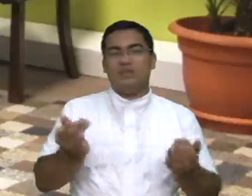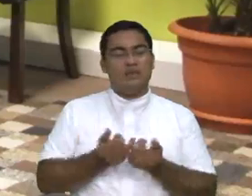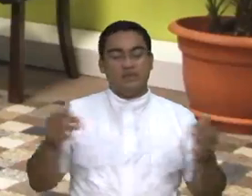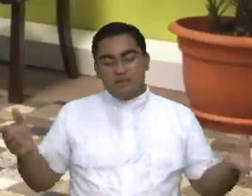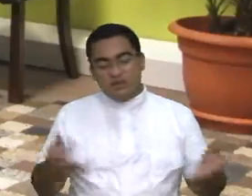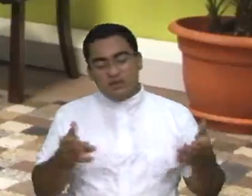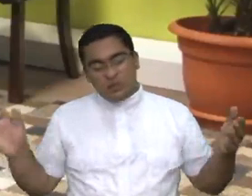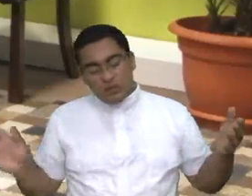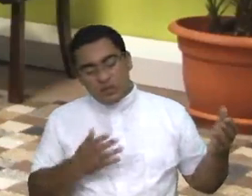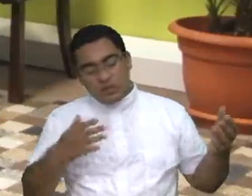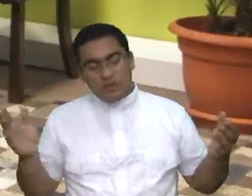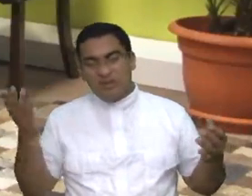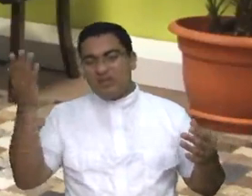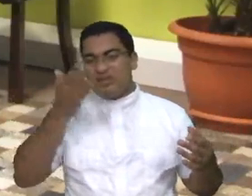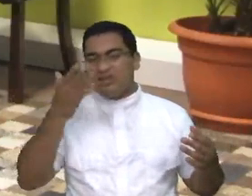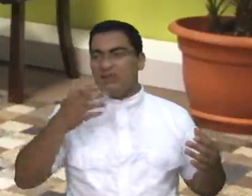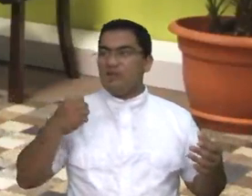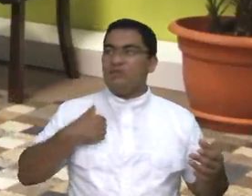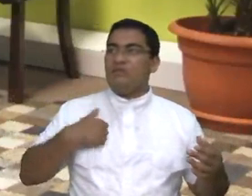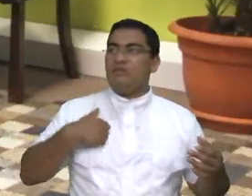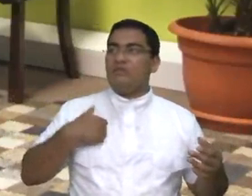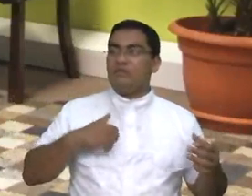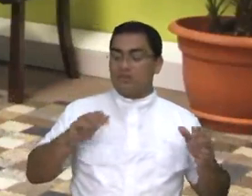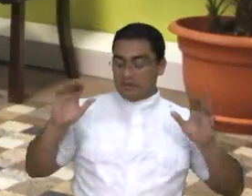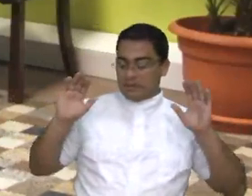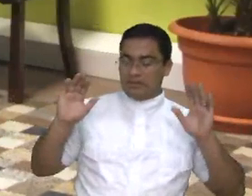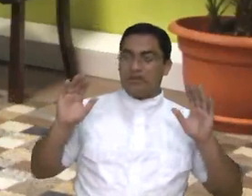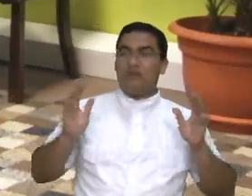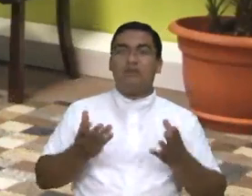hecho, cualquier persona que mire, esa es negra, sea hemofílico, no tiene un sangrado.